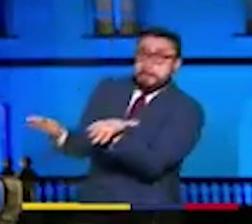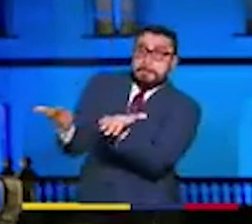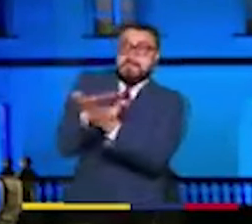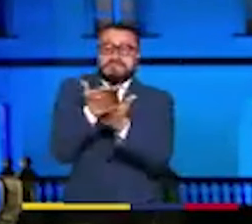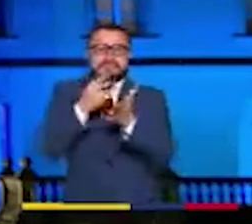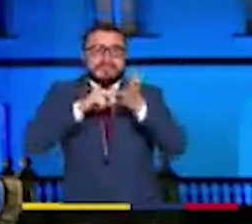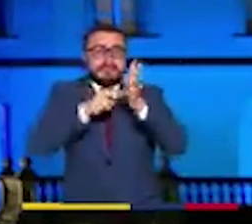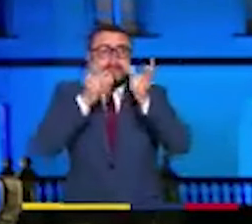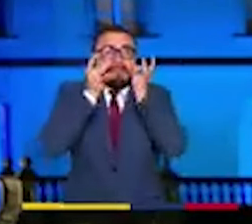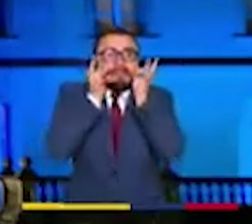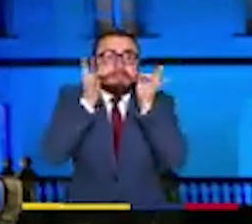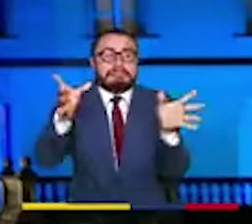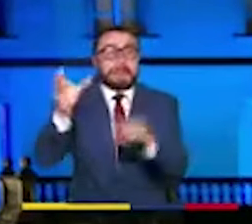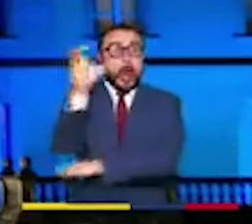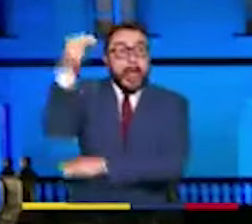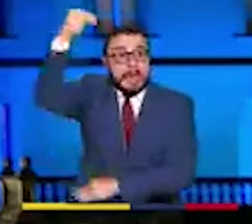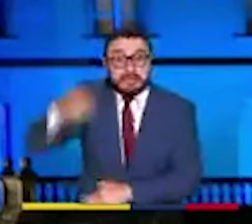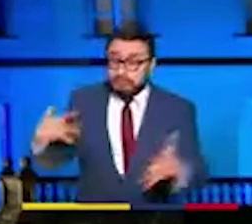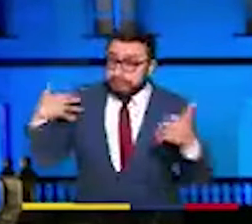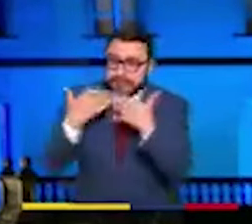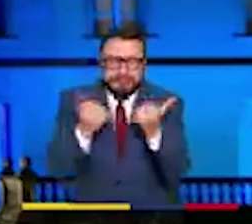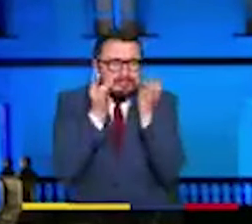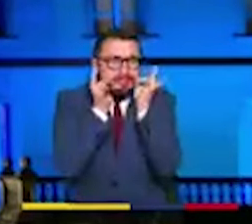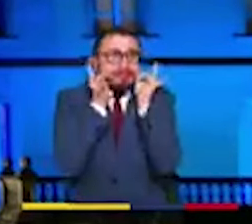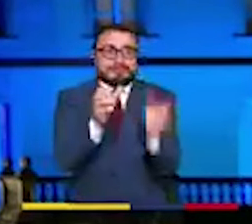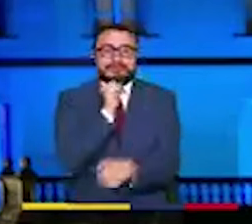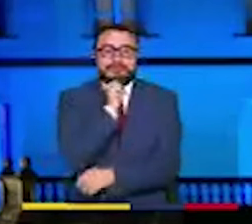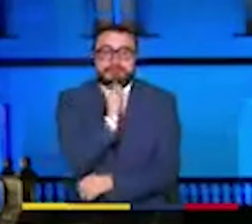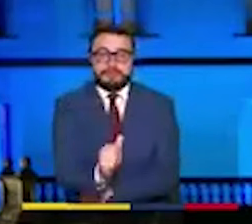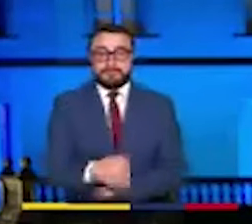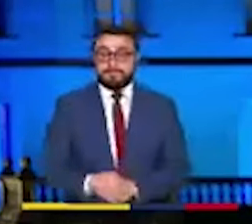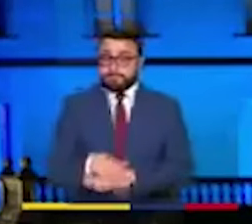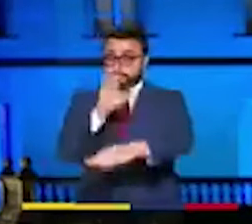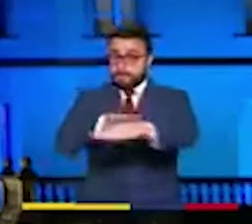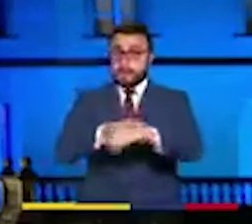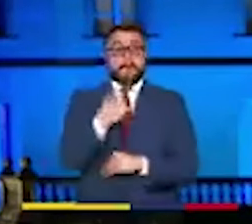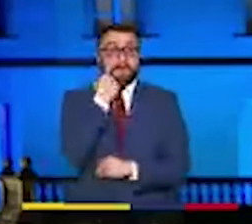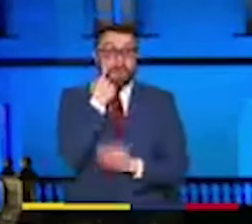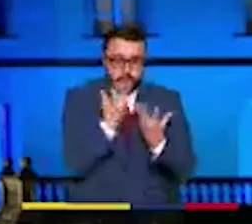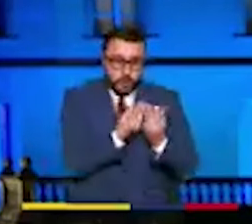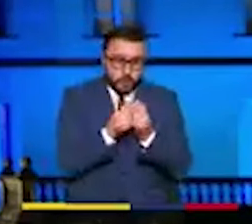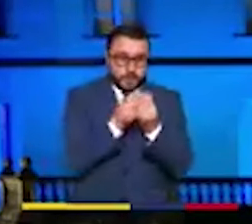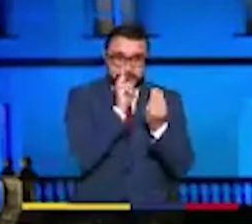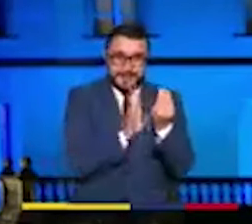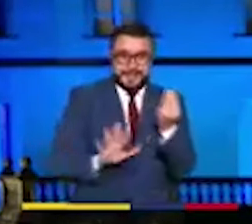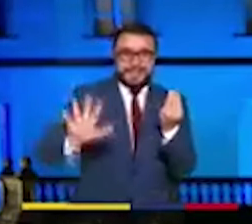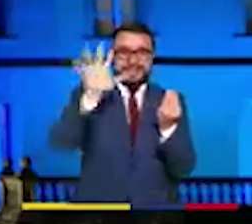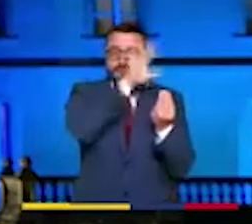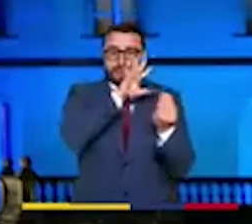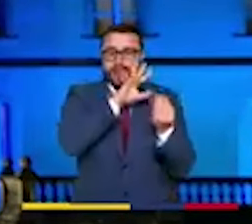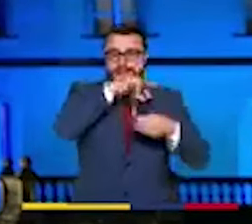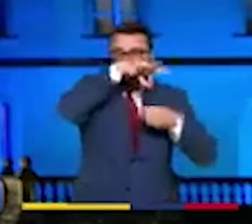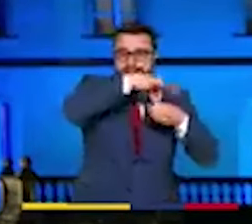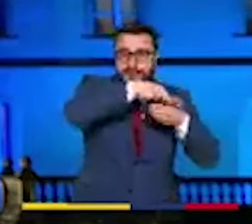del país. El Consejo Nacional Electoral, un organismo administrativo, infiltrado por